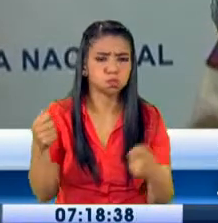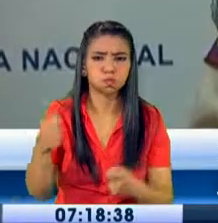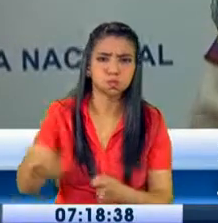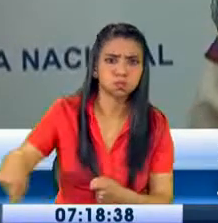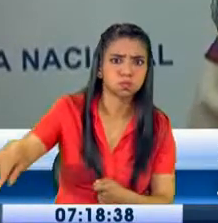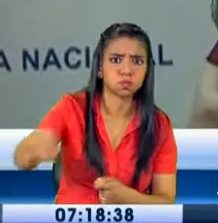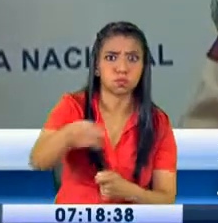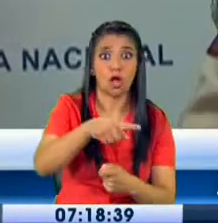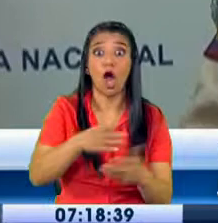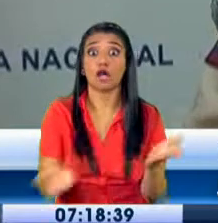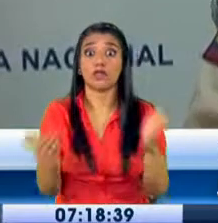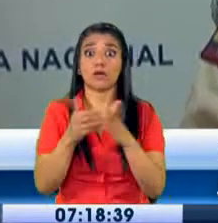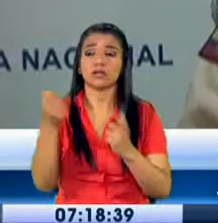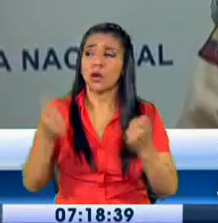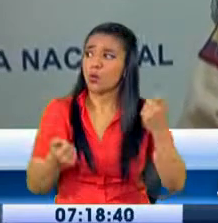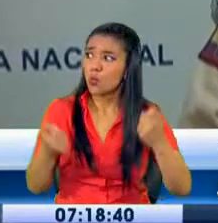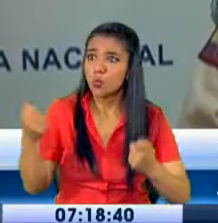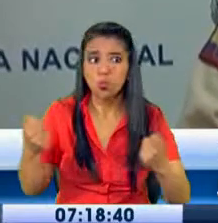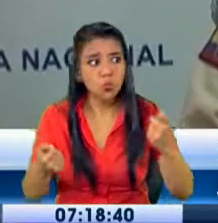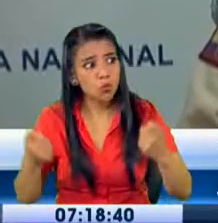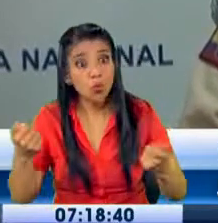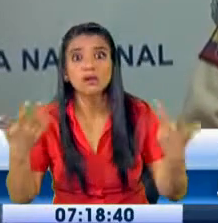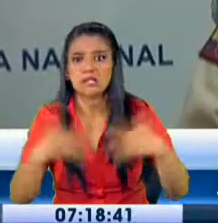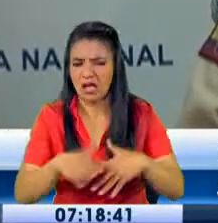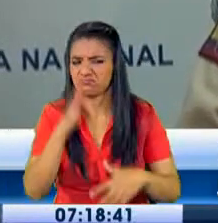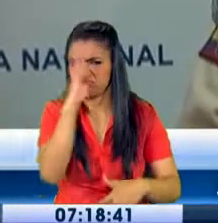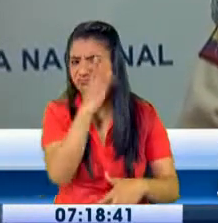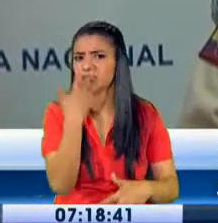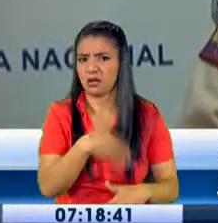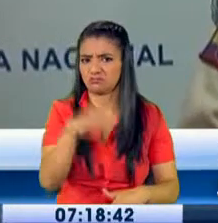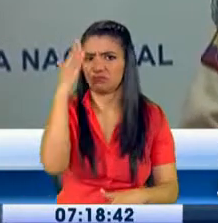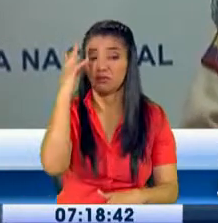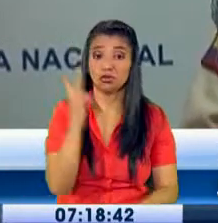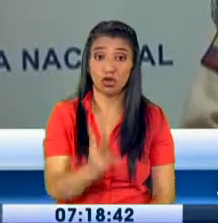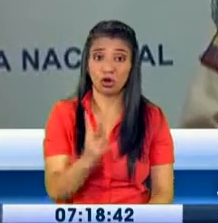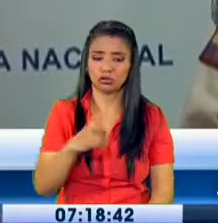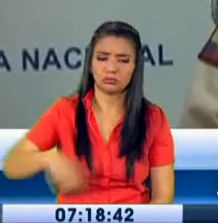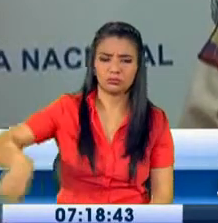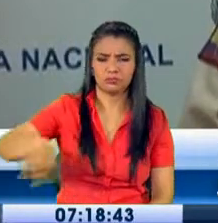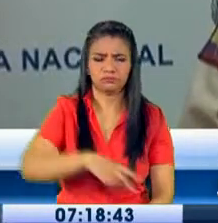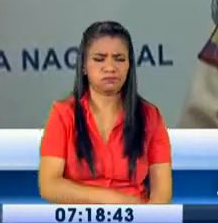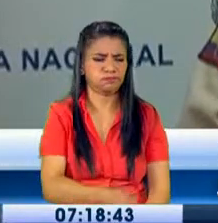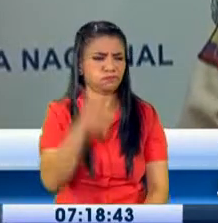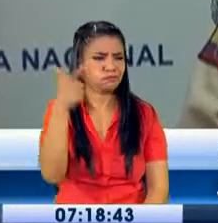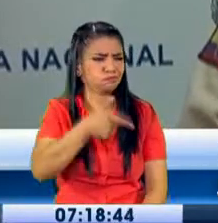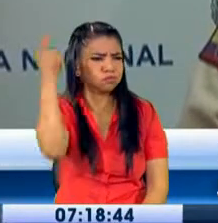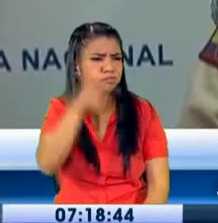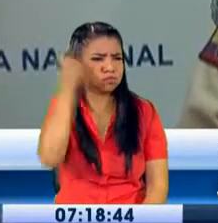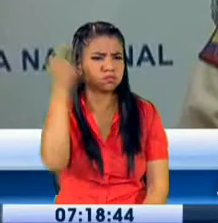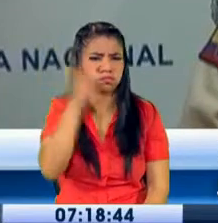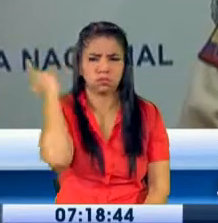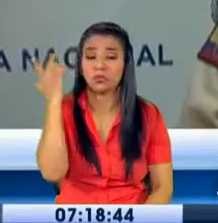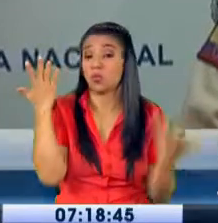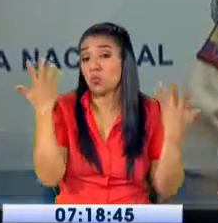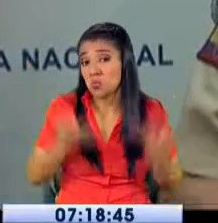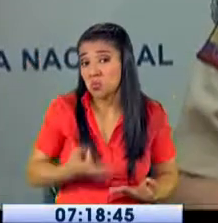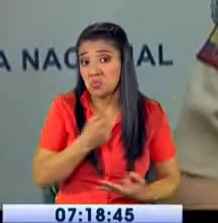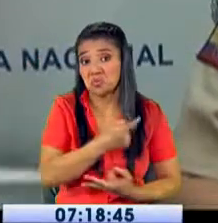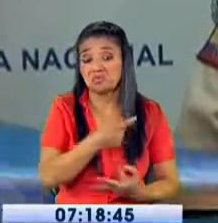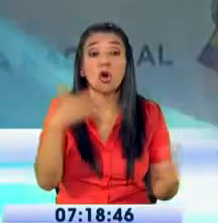ya determinaron su objetivo, se bajaron dos tipos y realizaron los